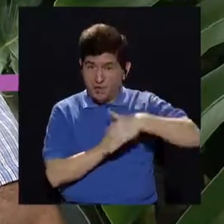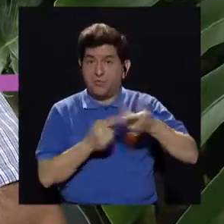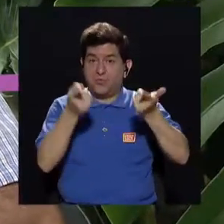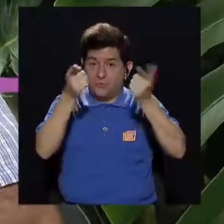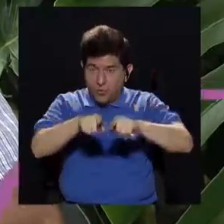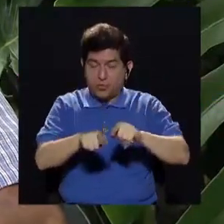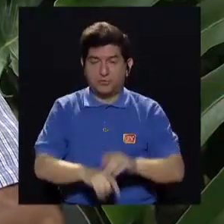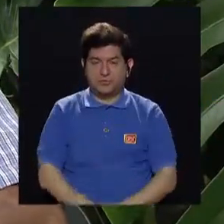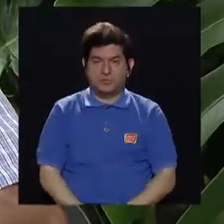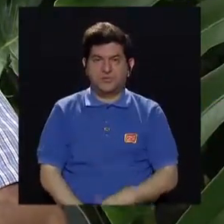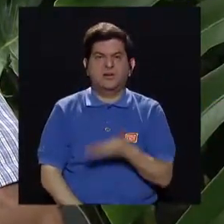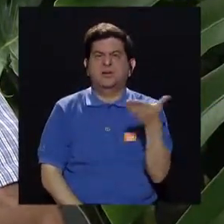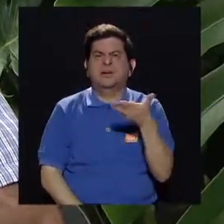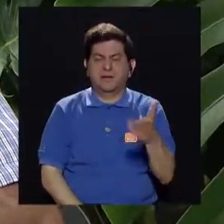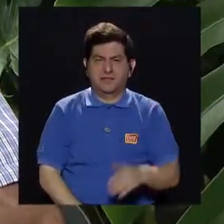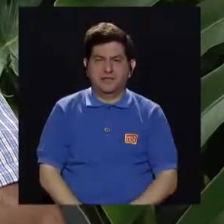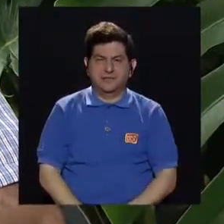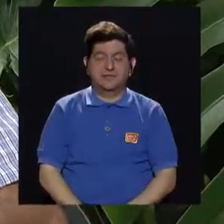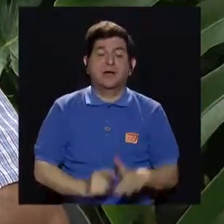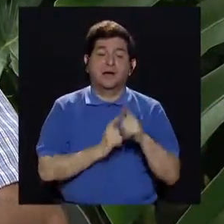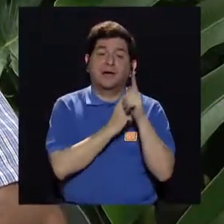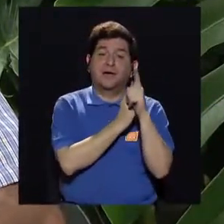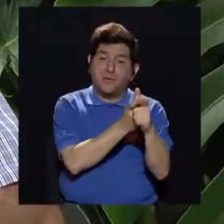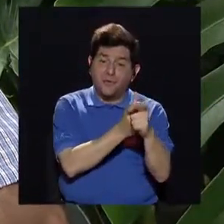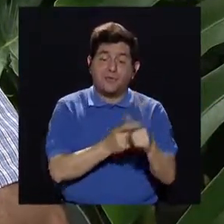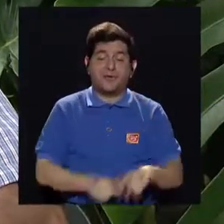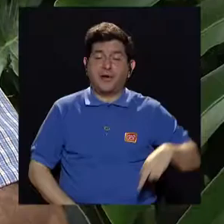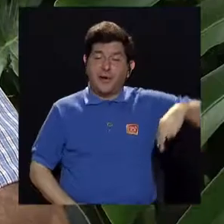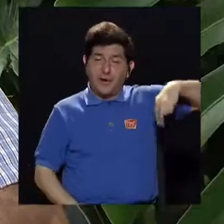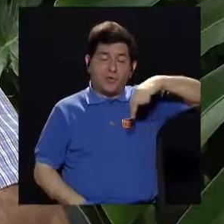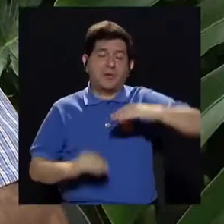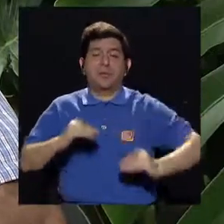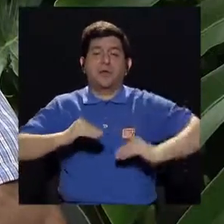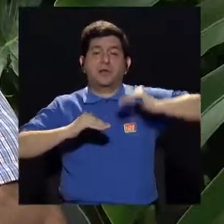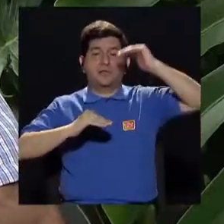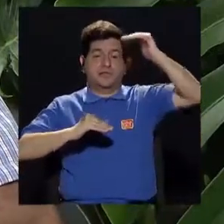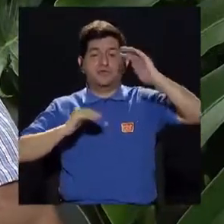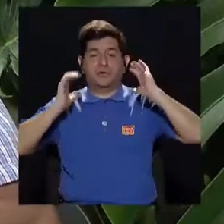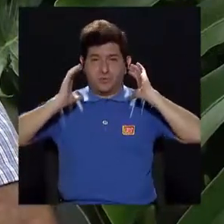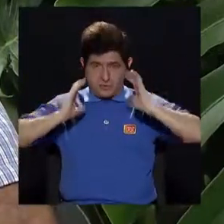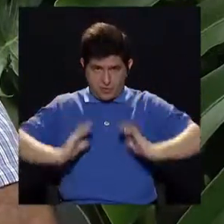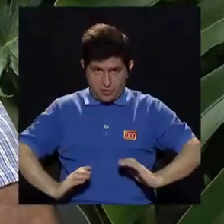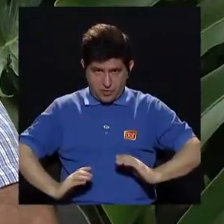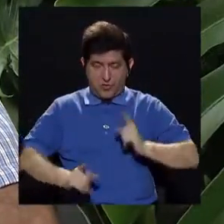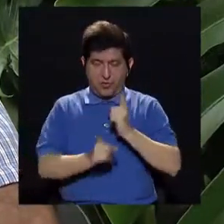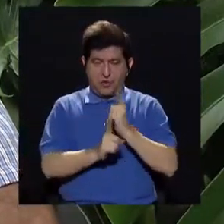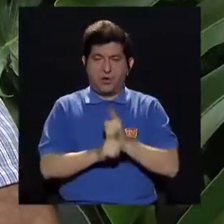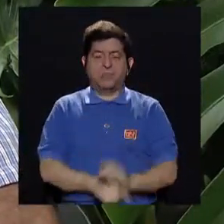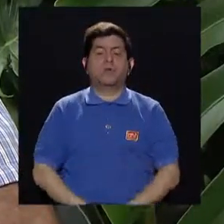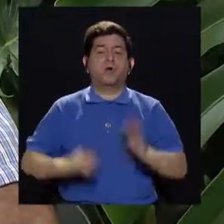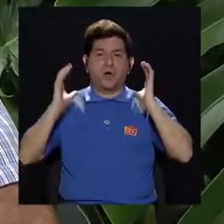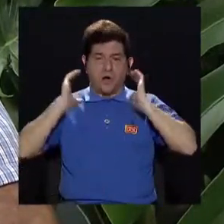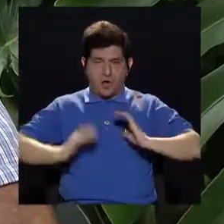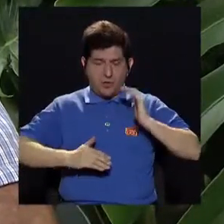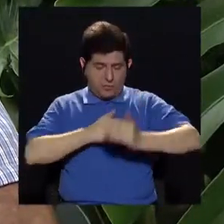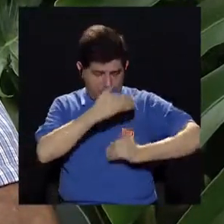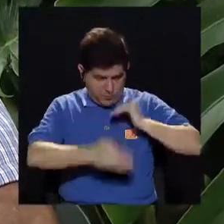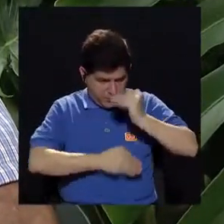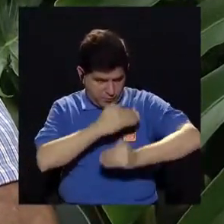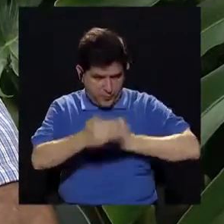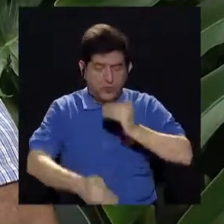abusando. ¿Y qué es el abuso? Bueno, que está haciendo, está corriendo o caminando más de lo que en este momento su cuerpo está apto. El cuerpo hay que llevarlo